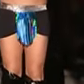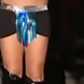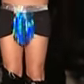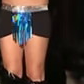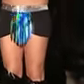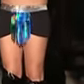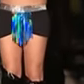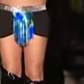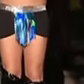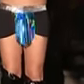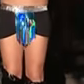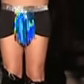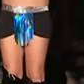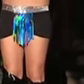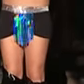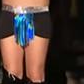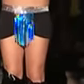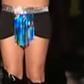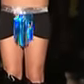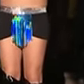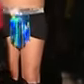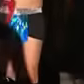Pepiada Zulote.